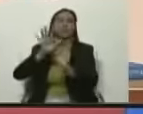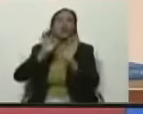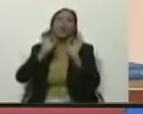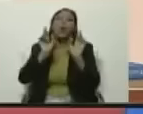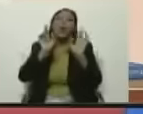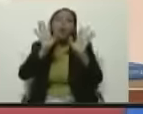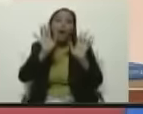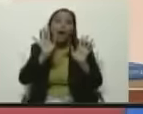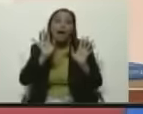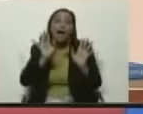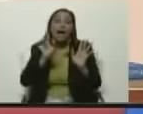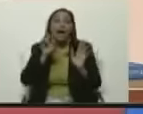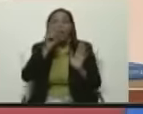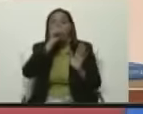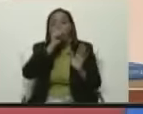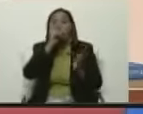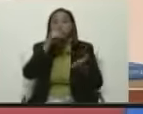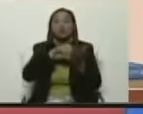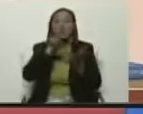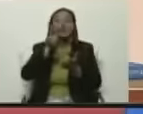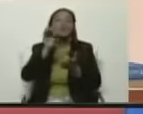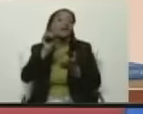que a estas alturas todavía no se sabe quién ganó allá,